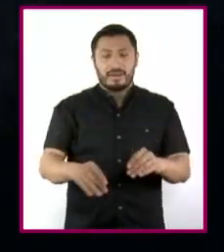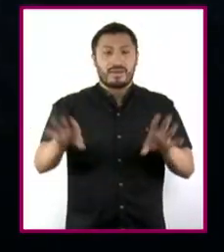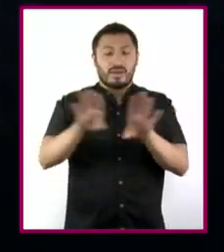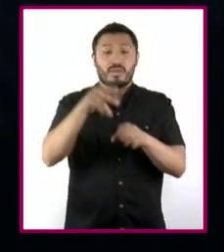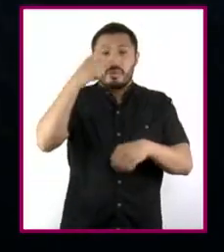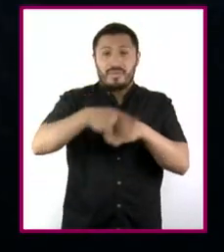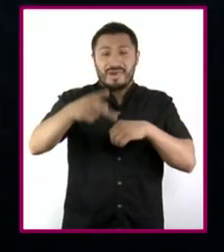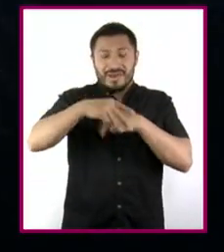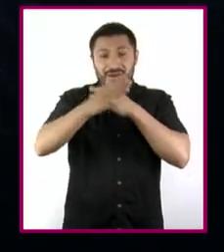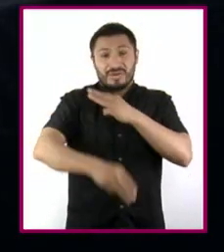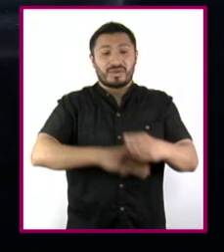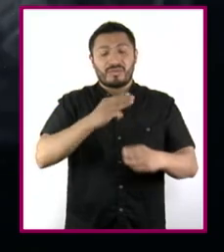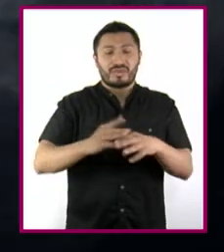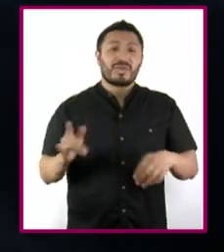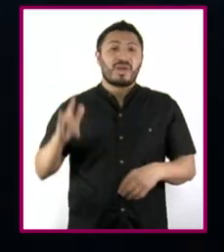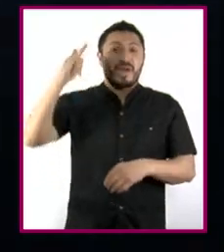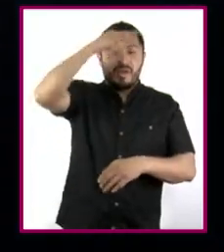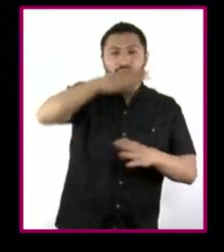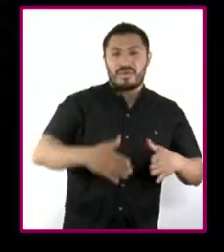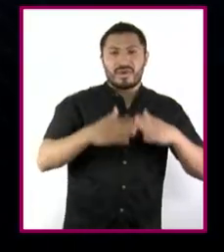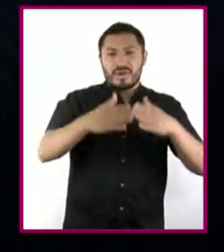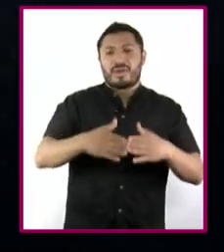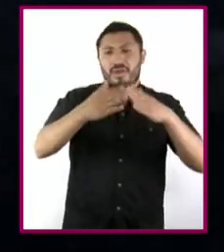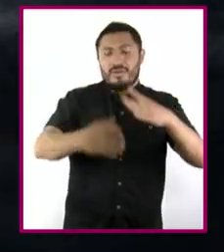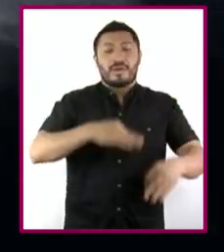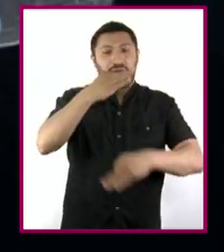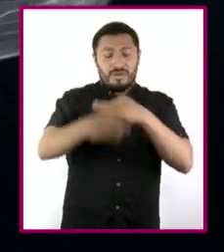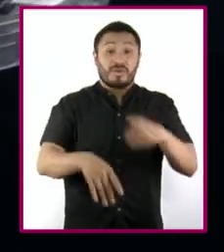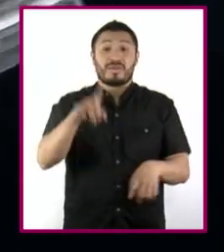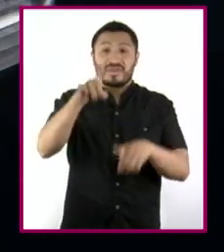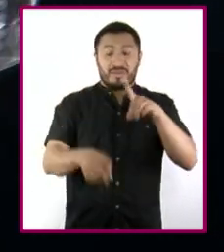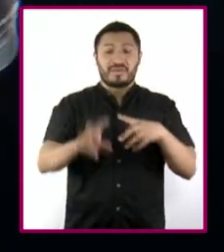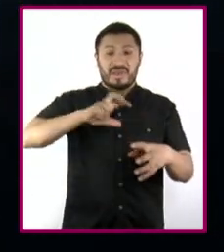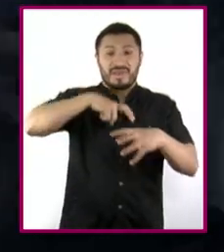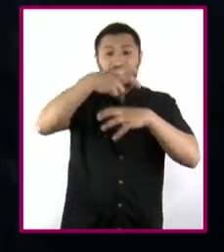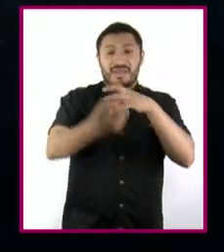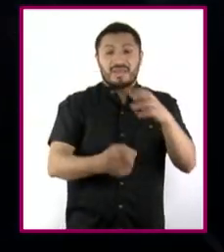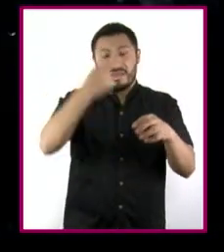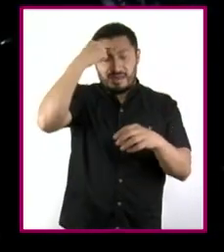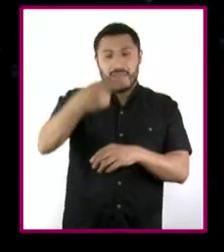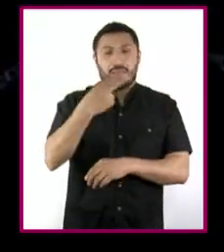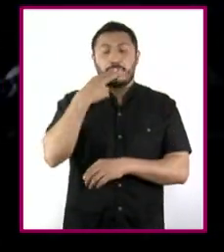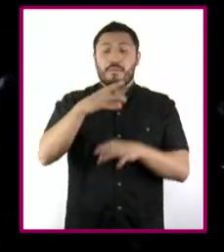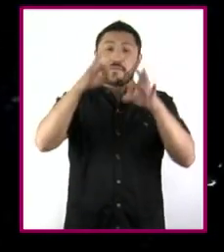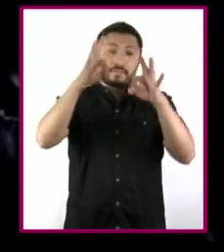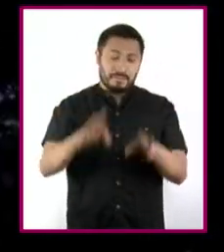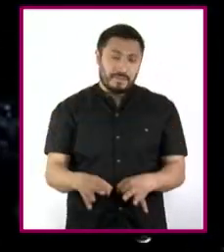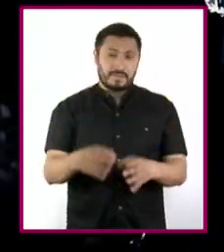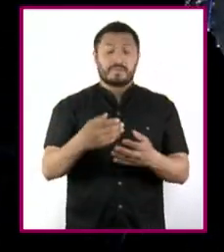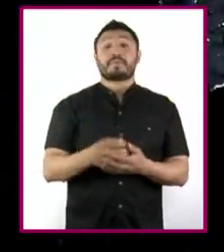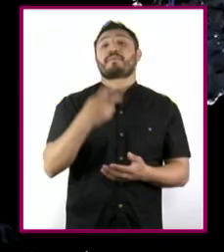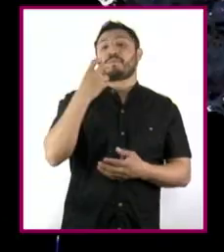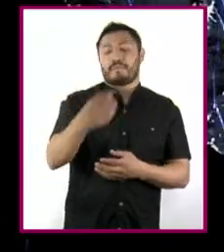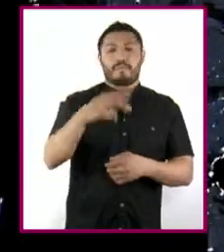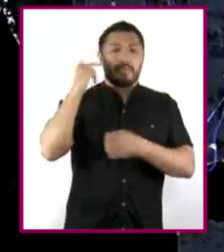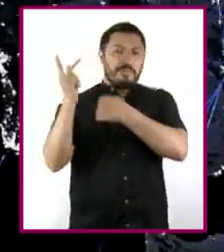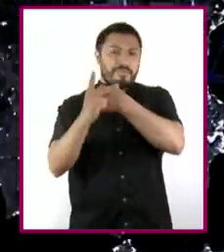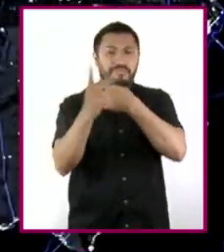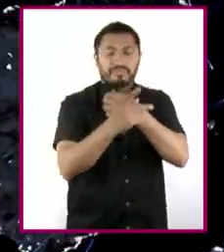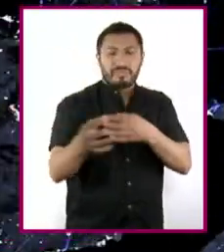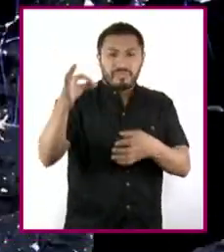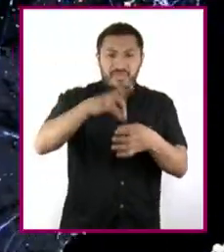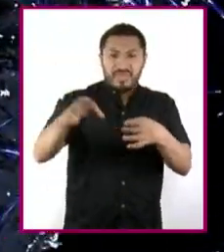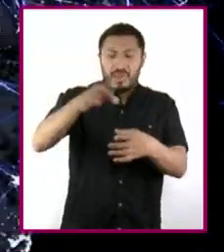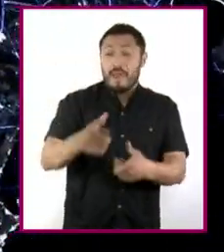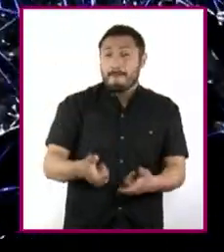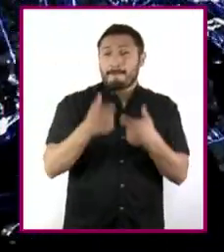moderno. Los aviones, barcos y otros medios de transporte dependen de esta tecnología para su buen funcionamiento. Es por ello que los países invierten